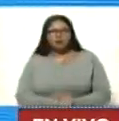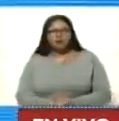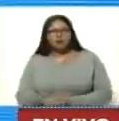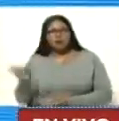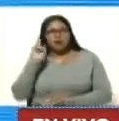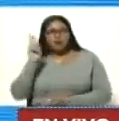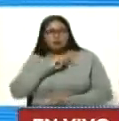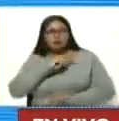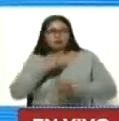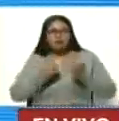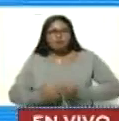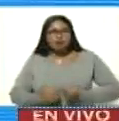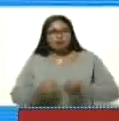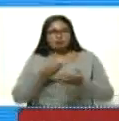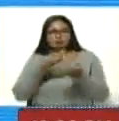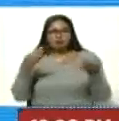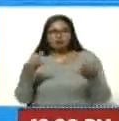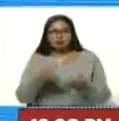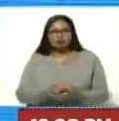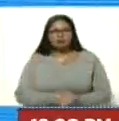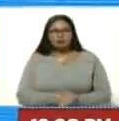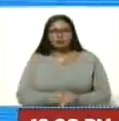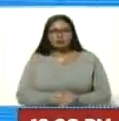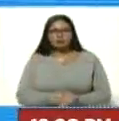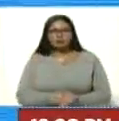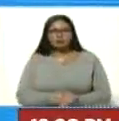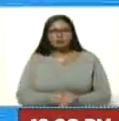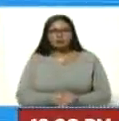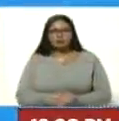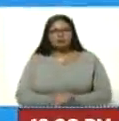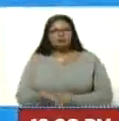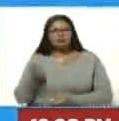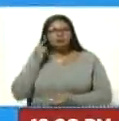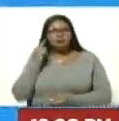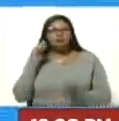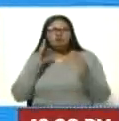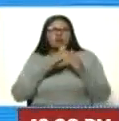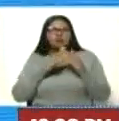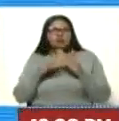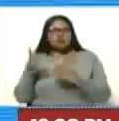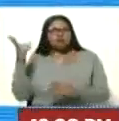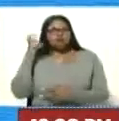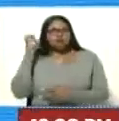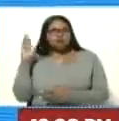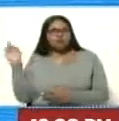tiene una fuerza extraordinaria. La señora que está en su casa está escuchando radio.